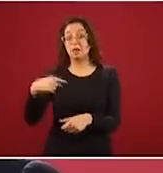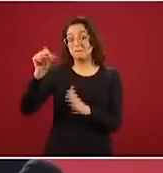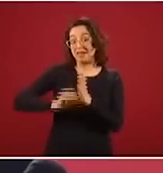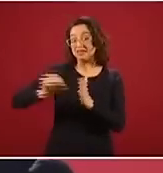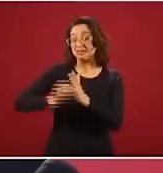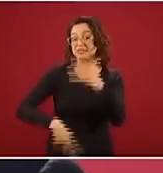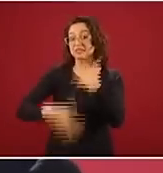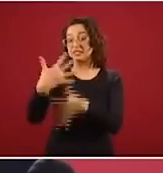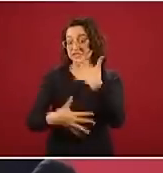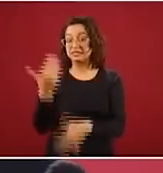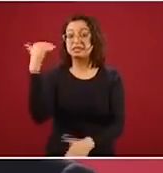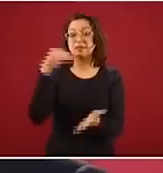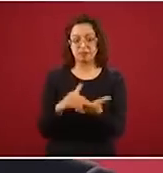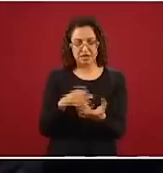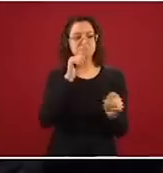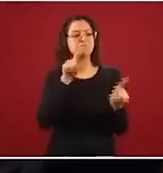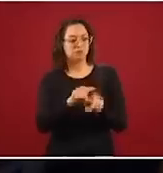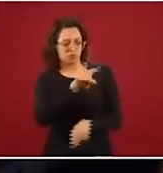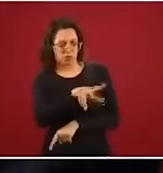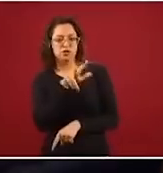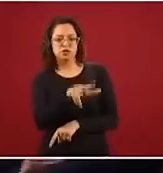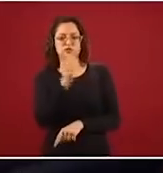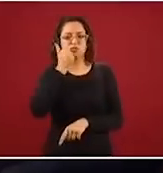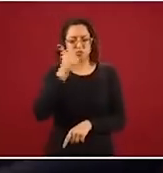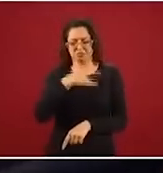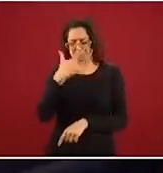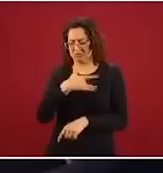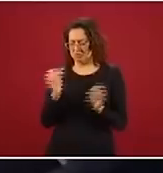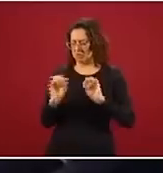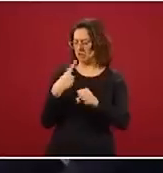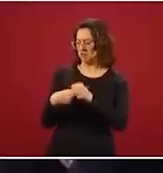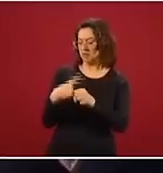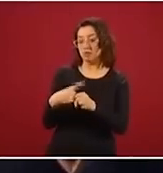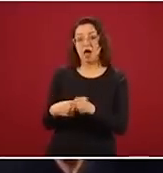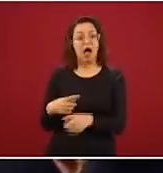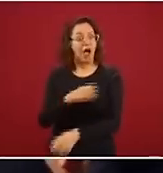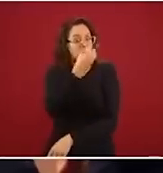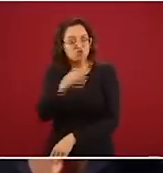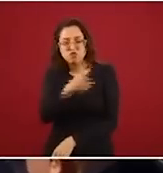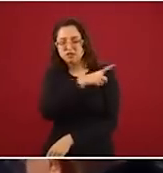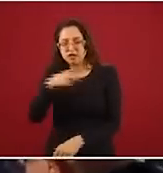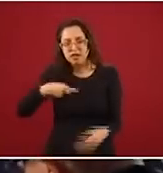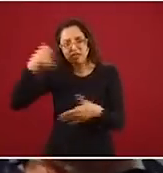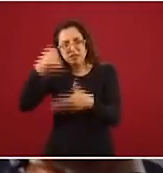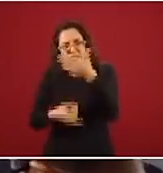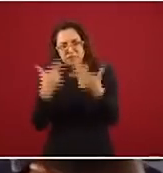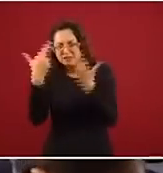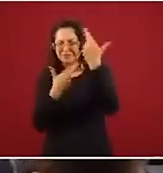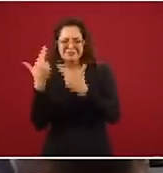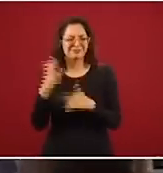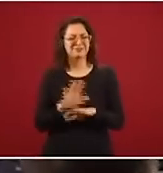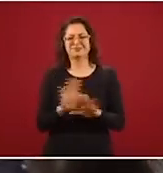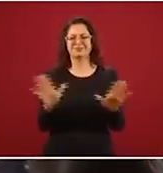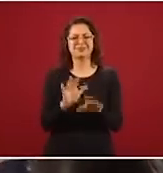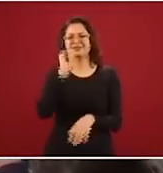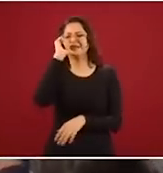México, incluidos estos 18 estudiantes, no se necesita tener una valoración específica. Se hace un